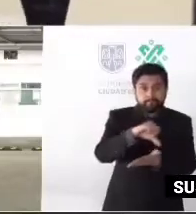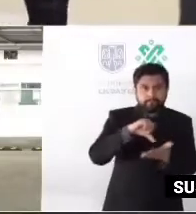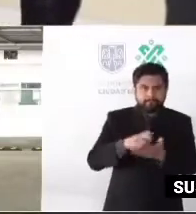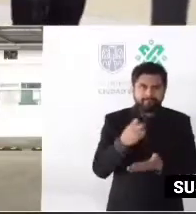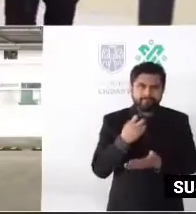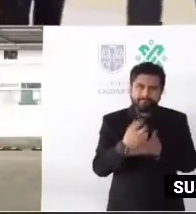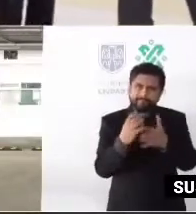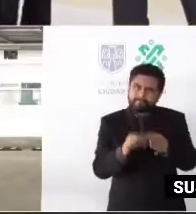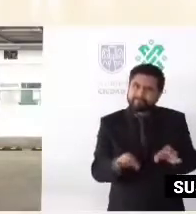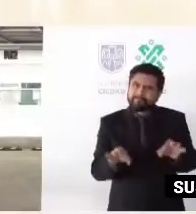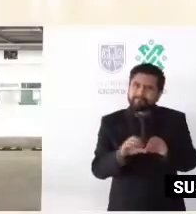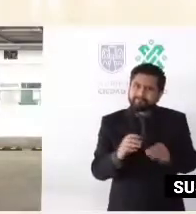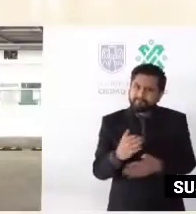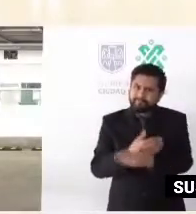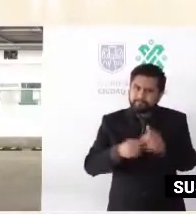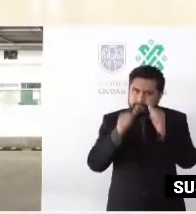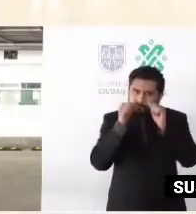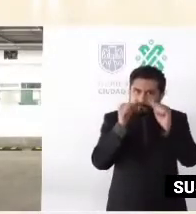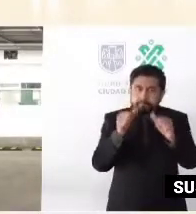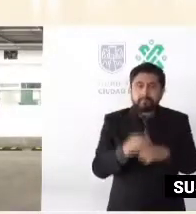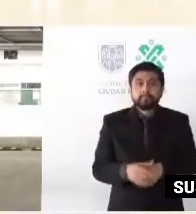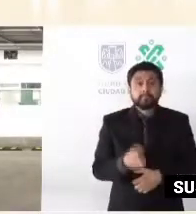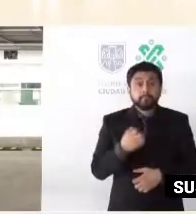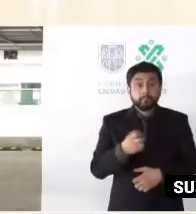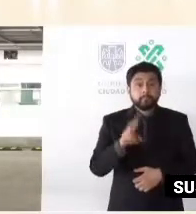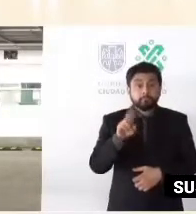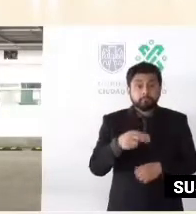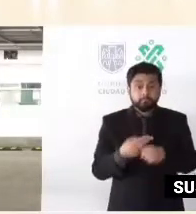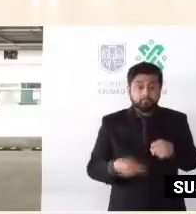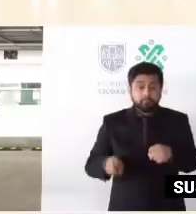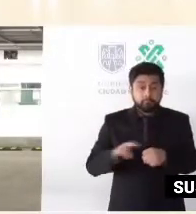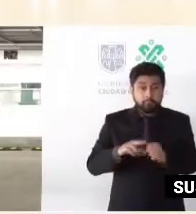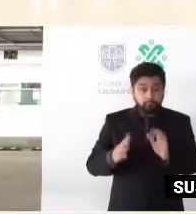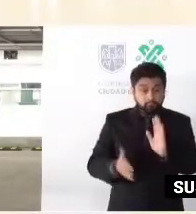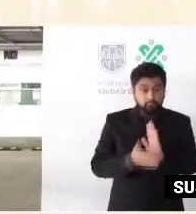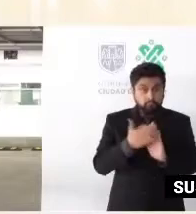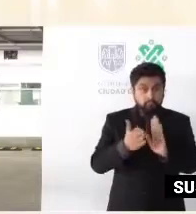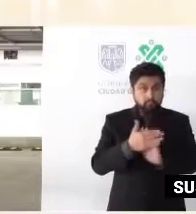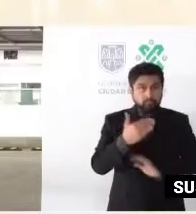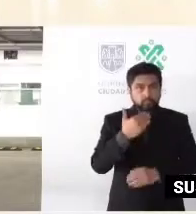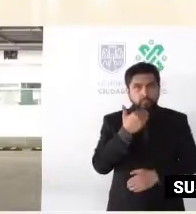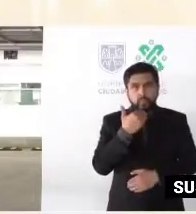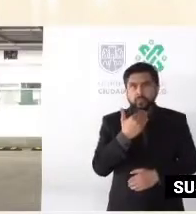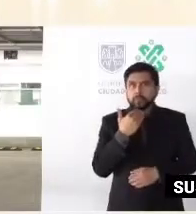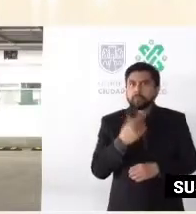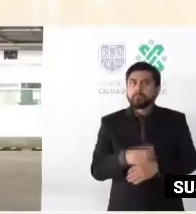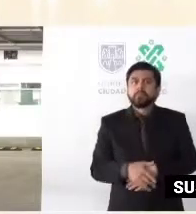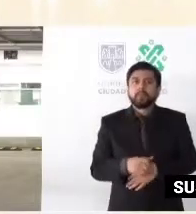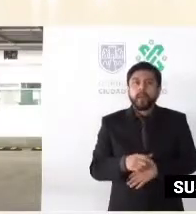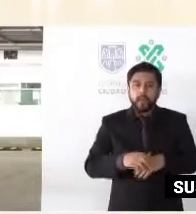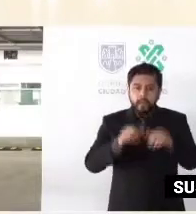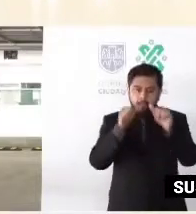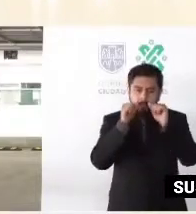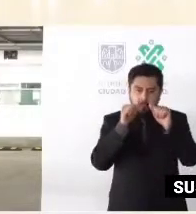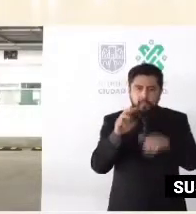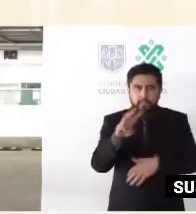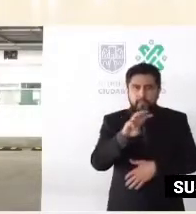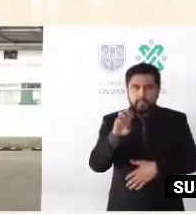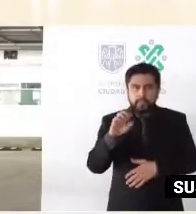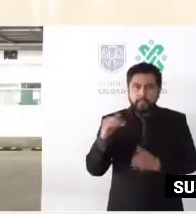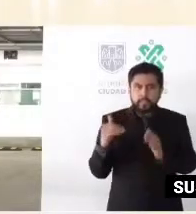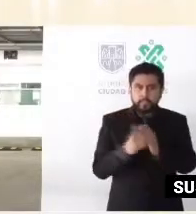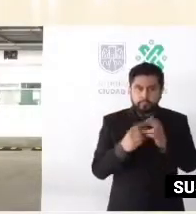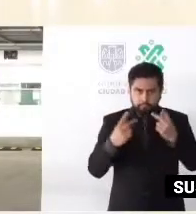servicios. Entonces, es una obra en sí misma, un hospital que va a dar una atención a más de